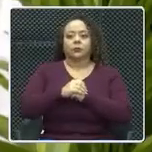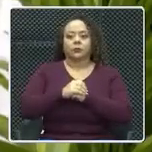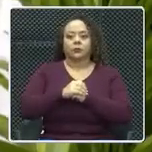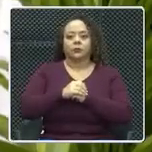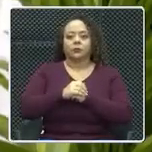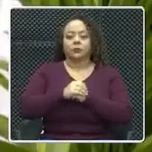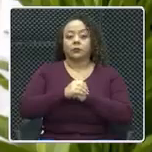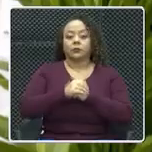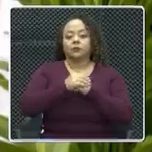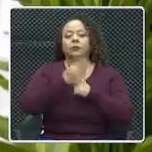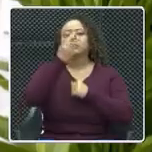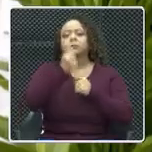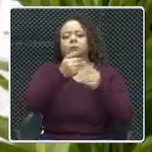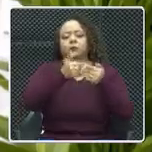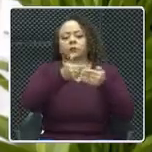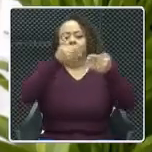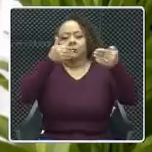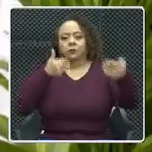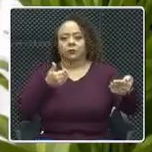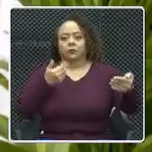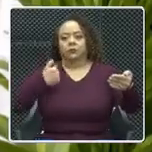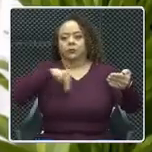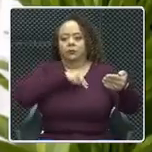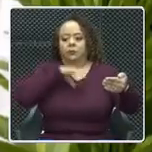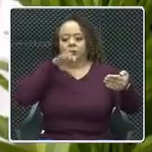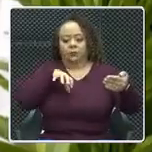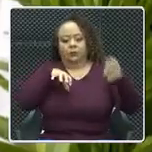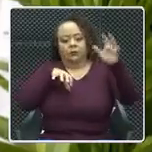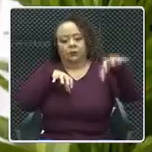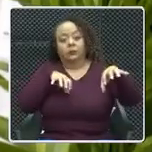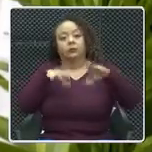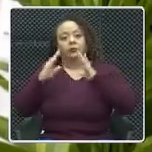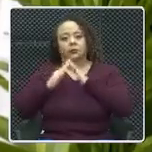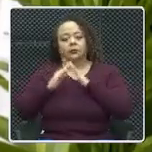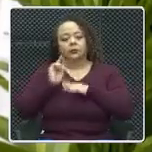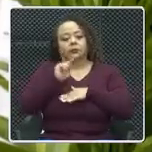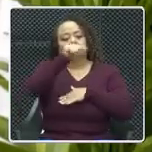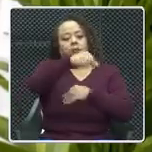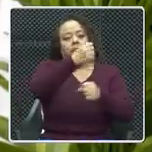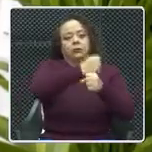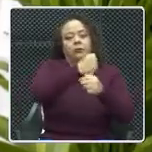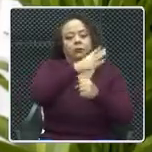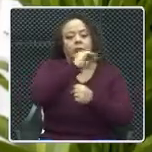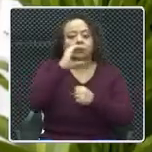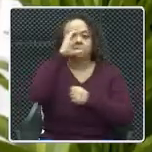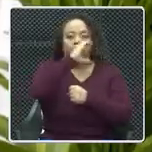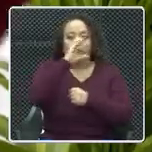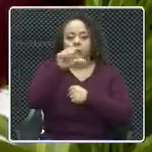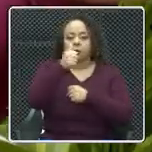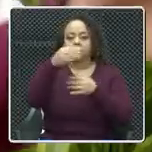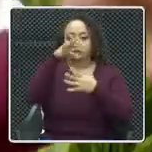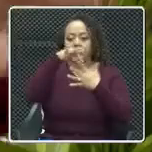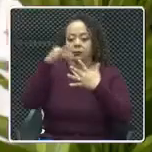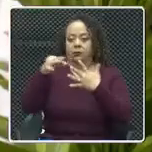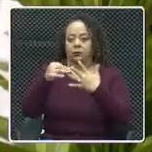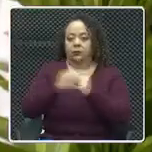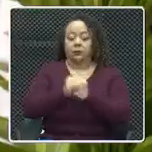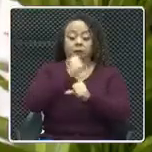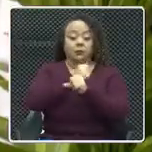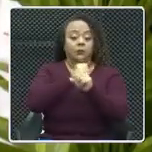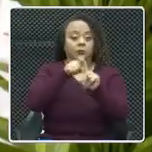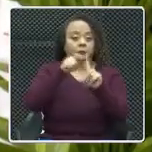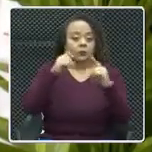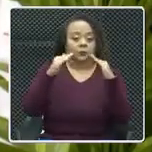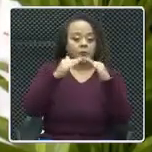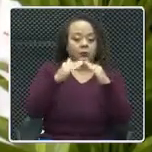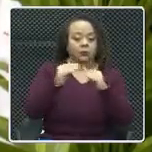hasta las distancias en las que nos ubicamos de nuestros trabajos e ir buscando alternativas, teletrabajo